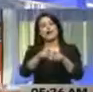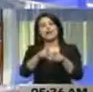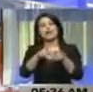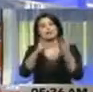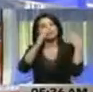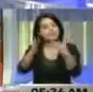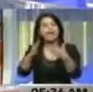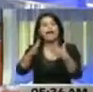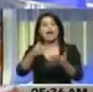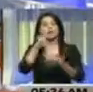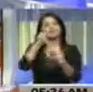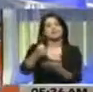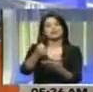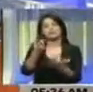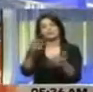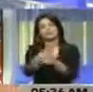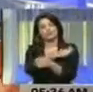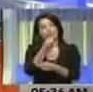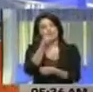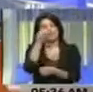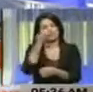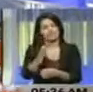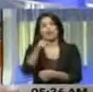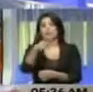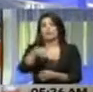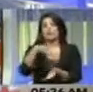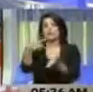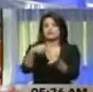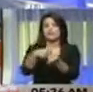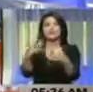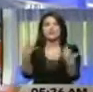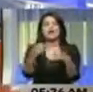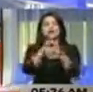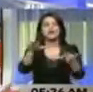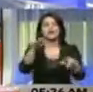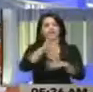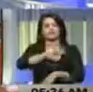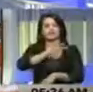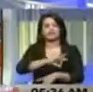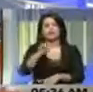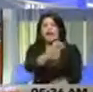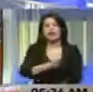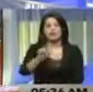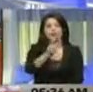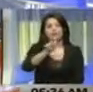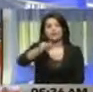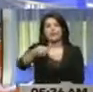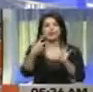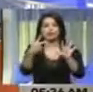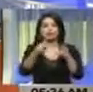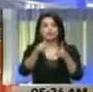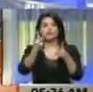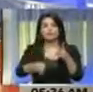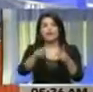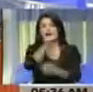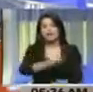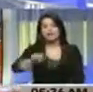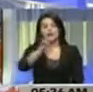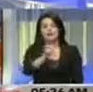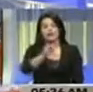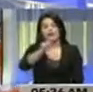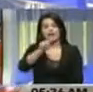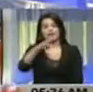misión Abastecimiento Soberano. Los invitamos a que participen a través de las redes sociales, arroba BTV Canal 8, arroba B Cartaya BTV,